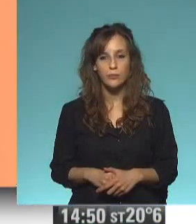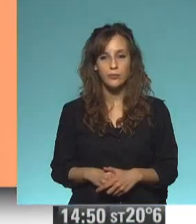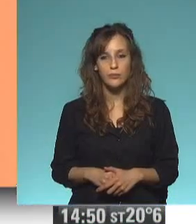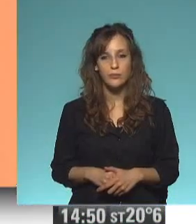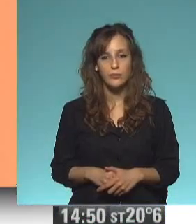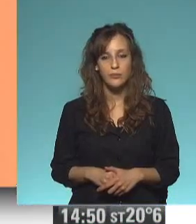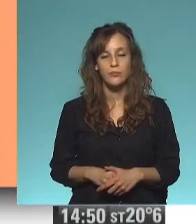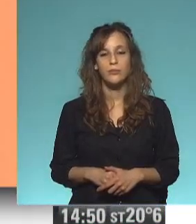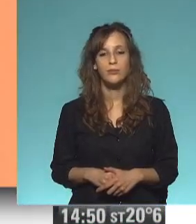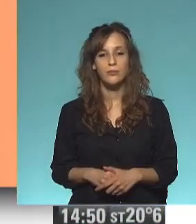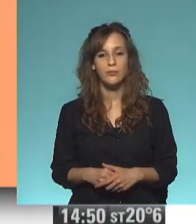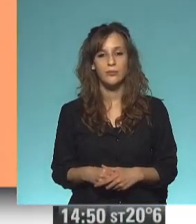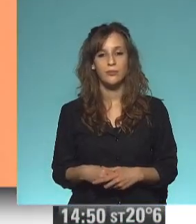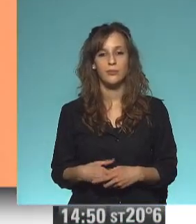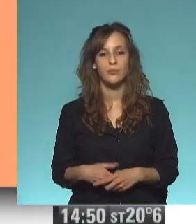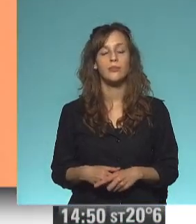llamar al...